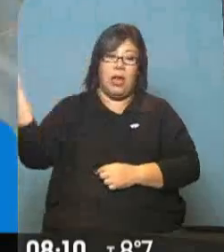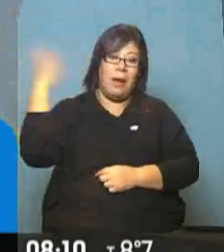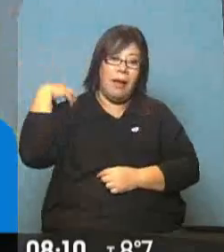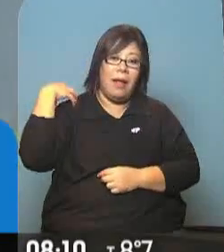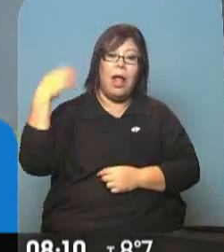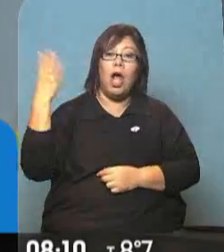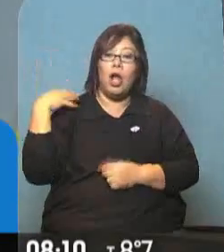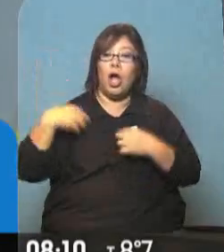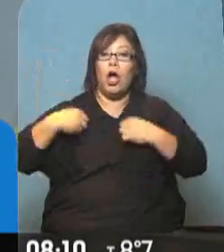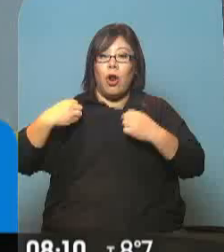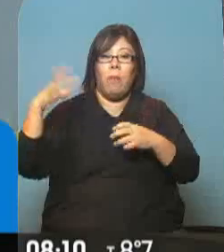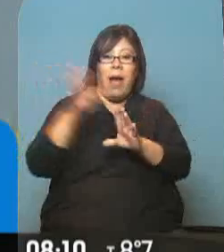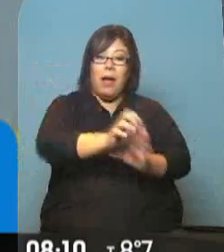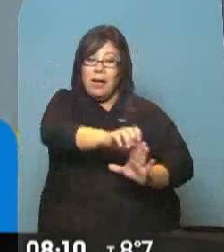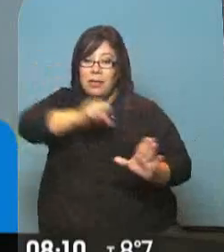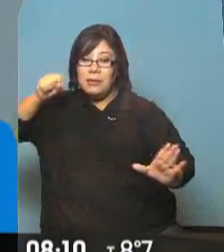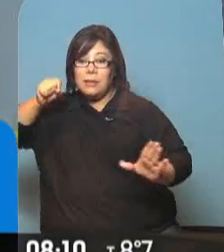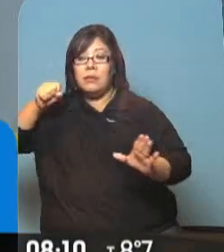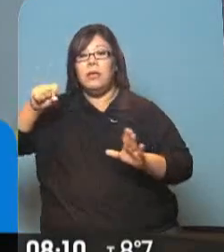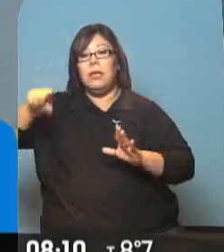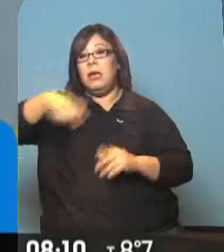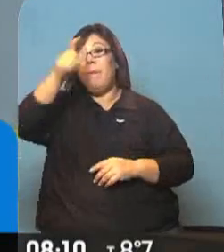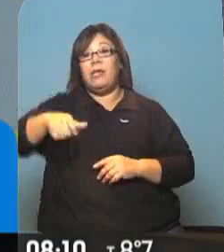ropa y el que está delante mío me pega una trompada.